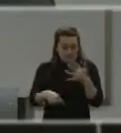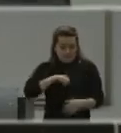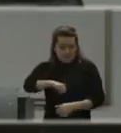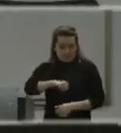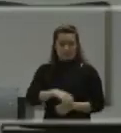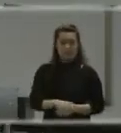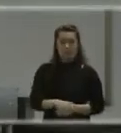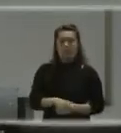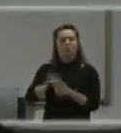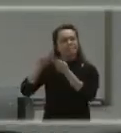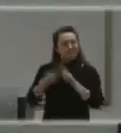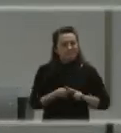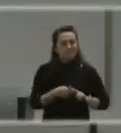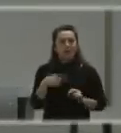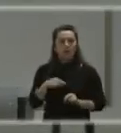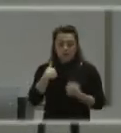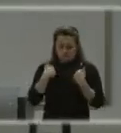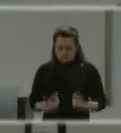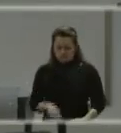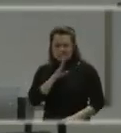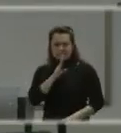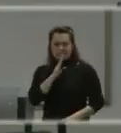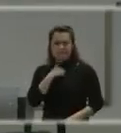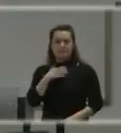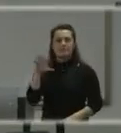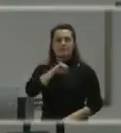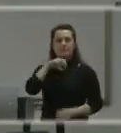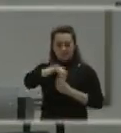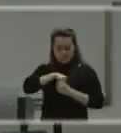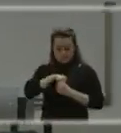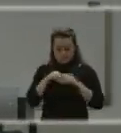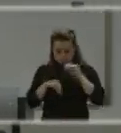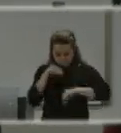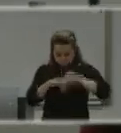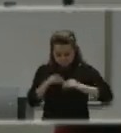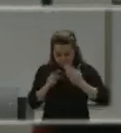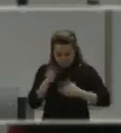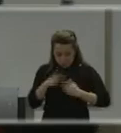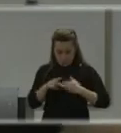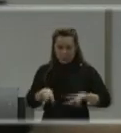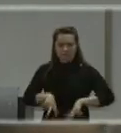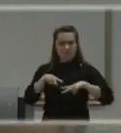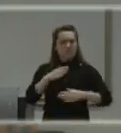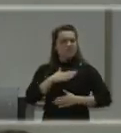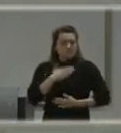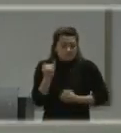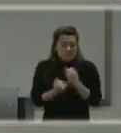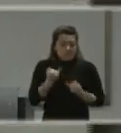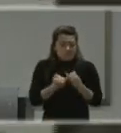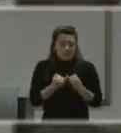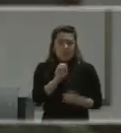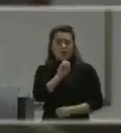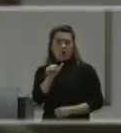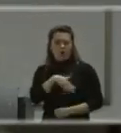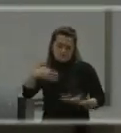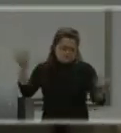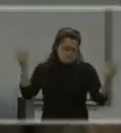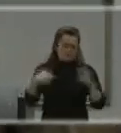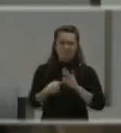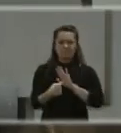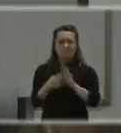Entonces, todos están relacionados con quién soy yo dentro de mi proyecto de vida. A también tener una identidad de género propia.